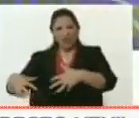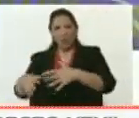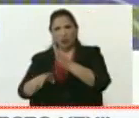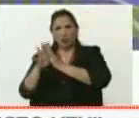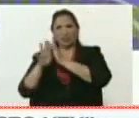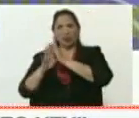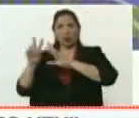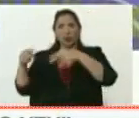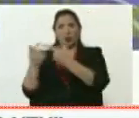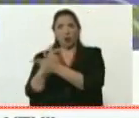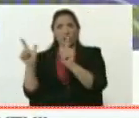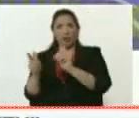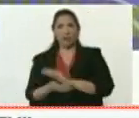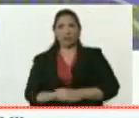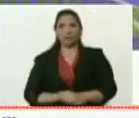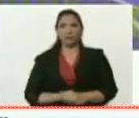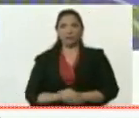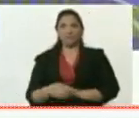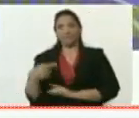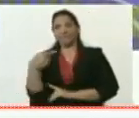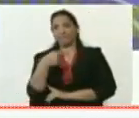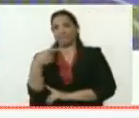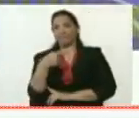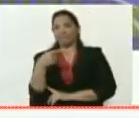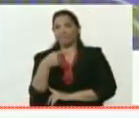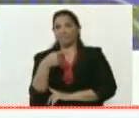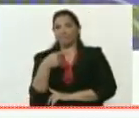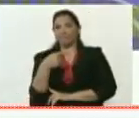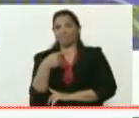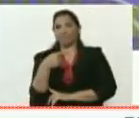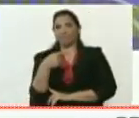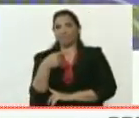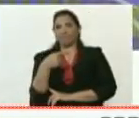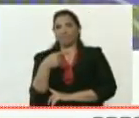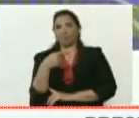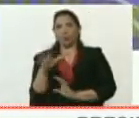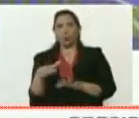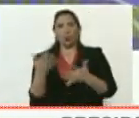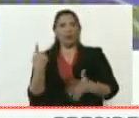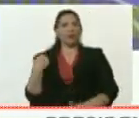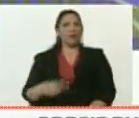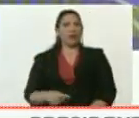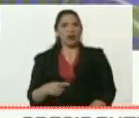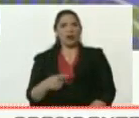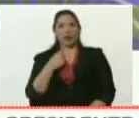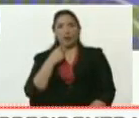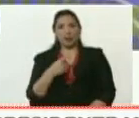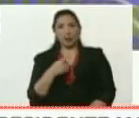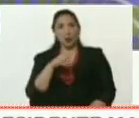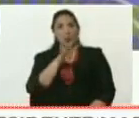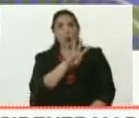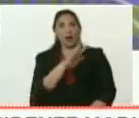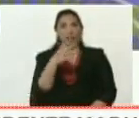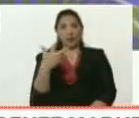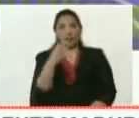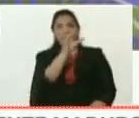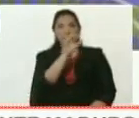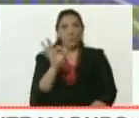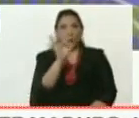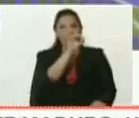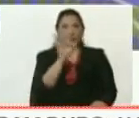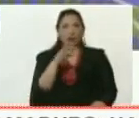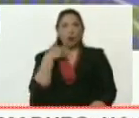neoliberal es negativo, sin duda es negativo. Cuando tenemos que decir que el 43%